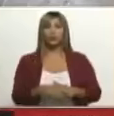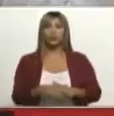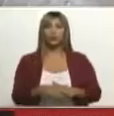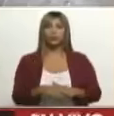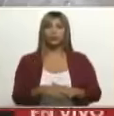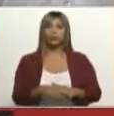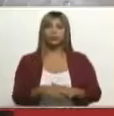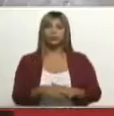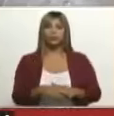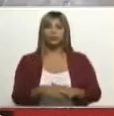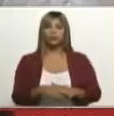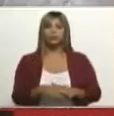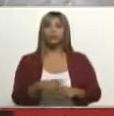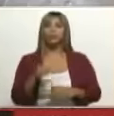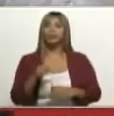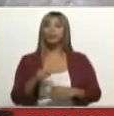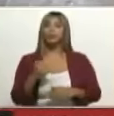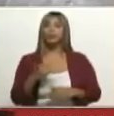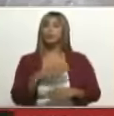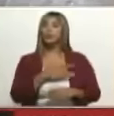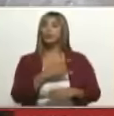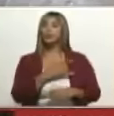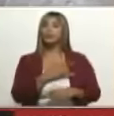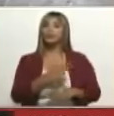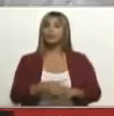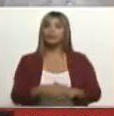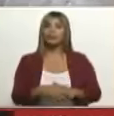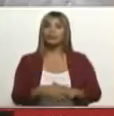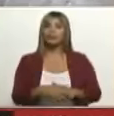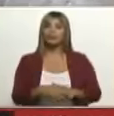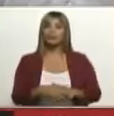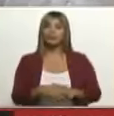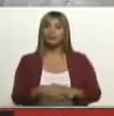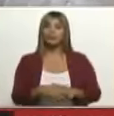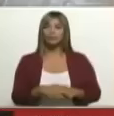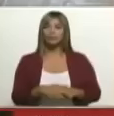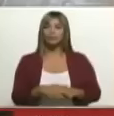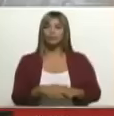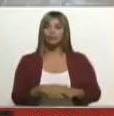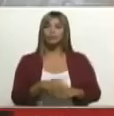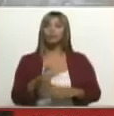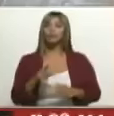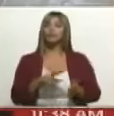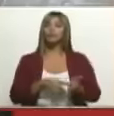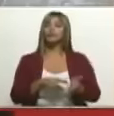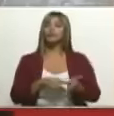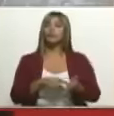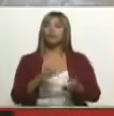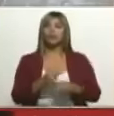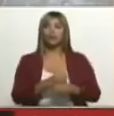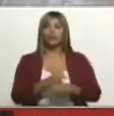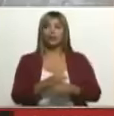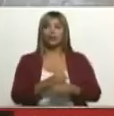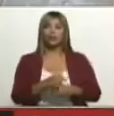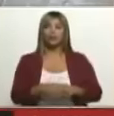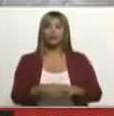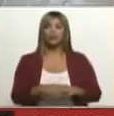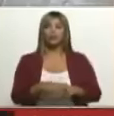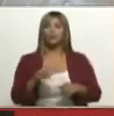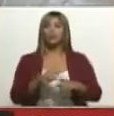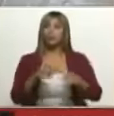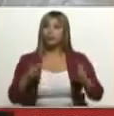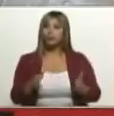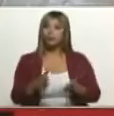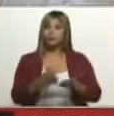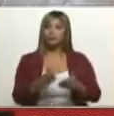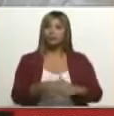y estamos, por supuesto, tenemos una universidad y estamos en constante trabajo para fortalecer